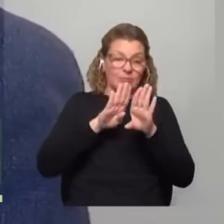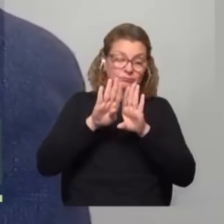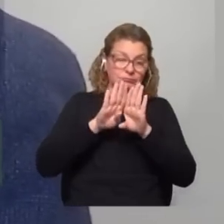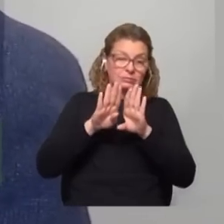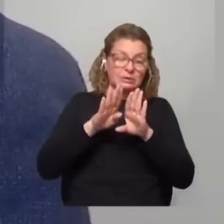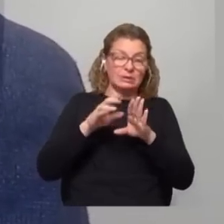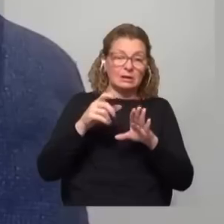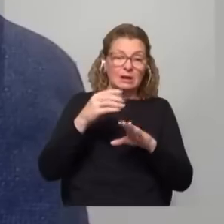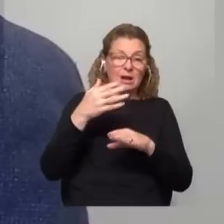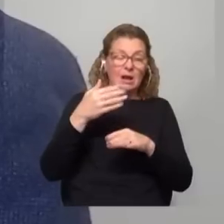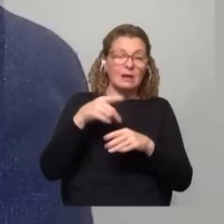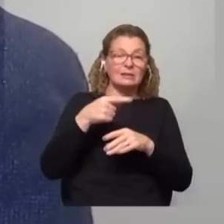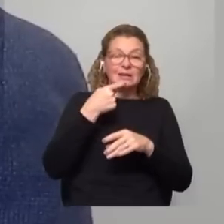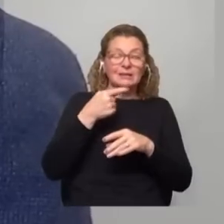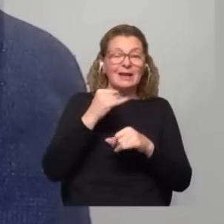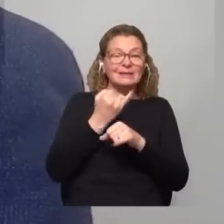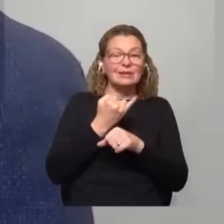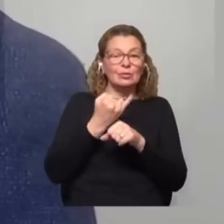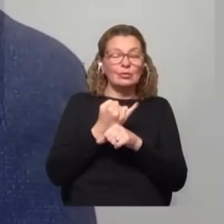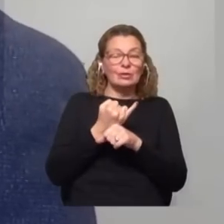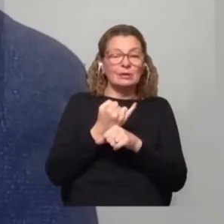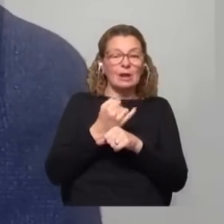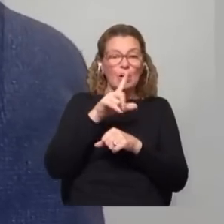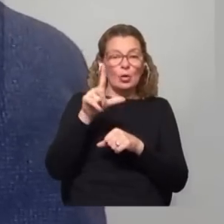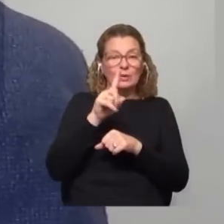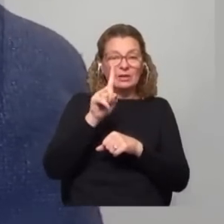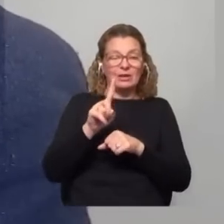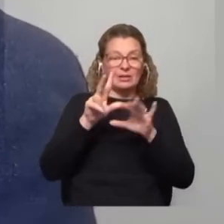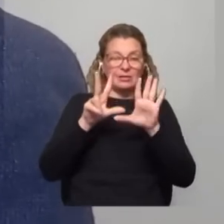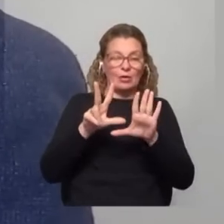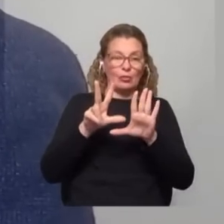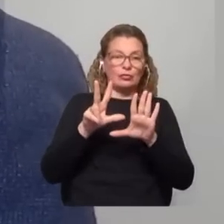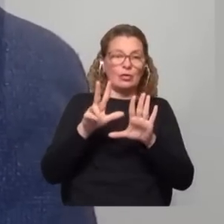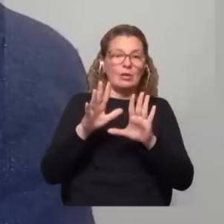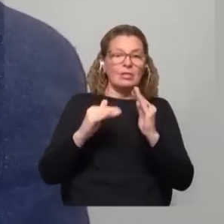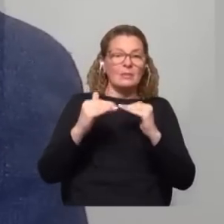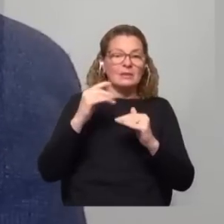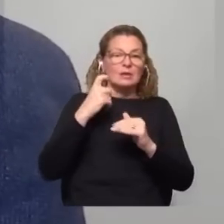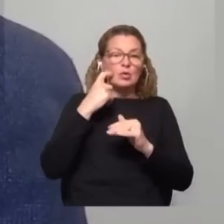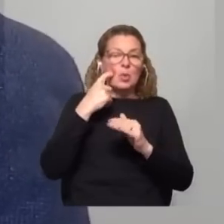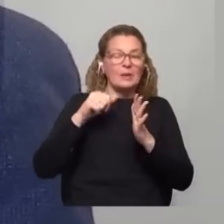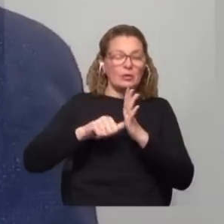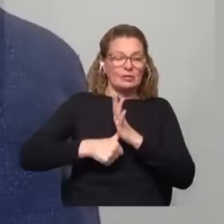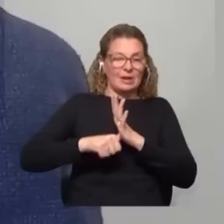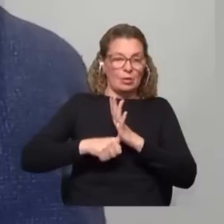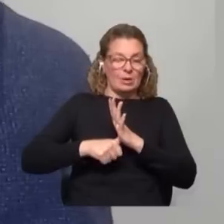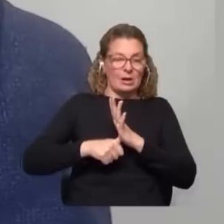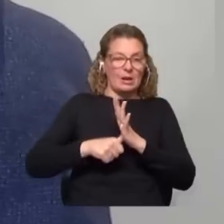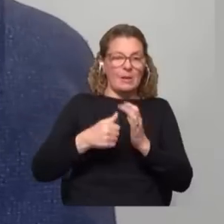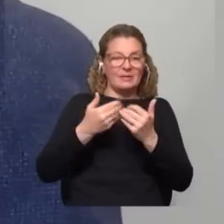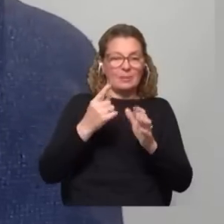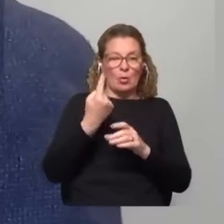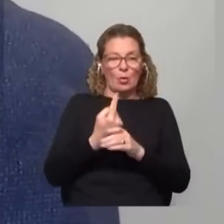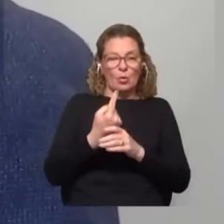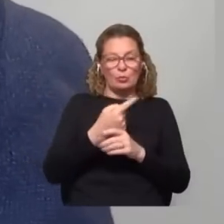o a estas instituciones que mencionaba es este a partir del lunes 18 conforme a su dígito numerador de la cédula ya que empezamos con uno